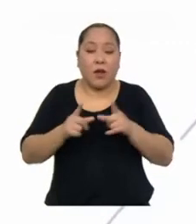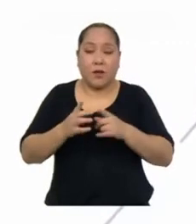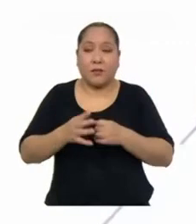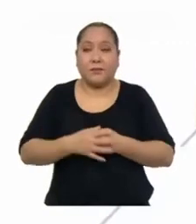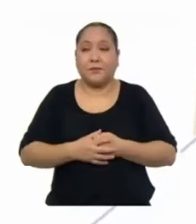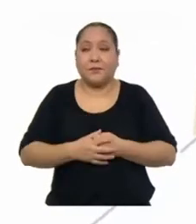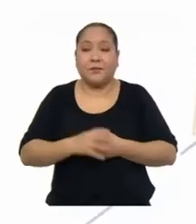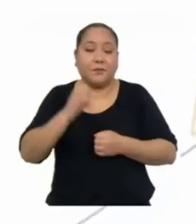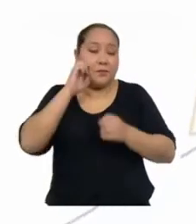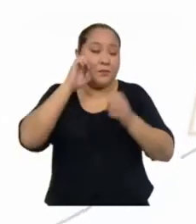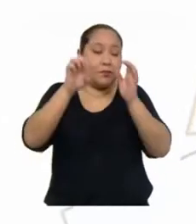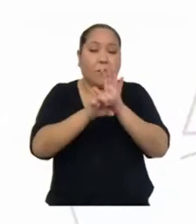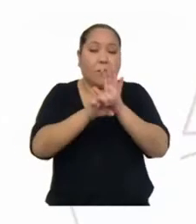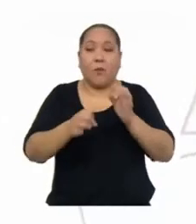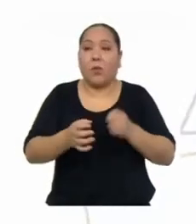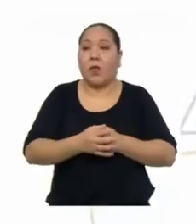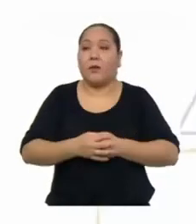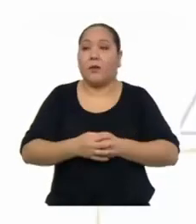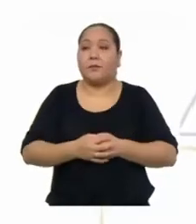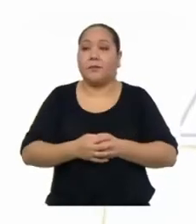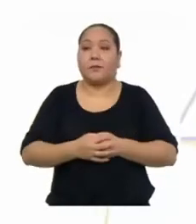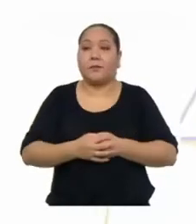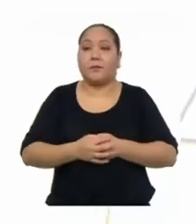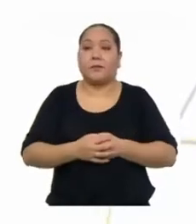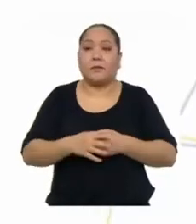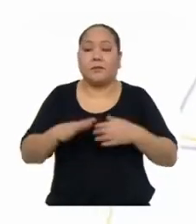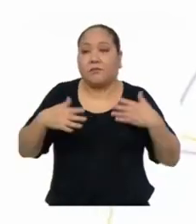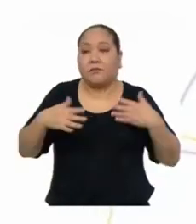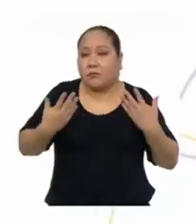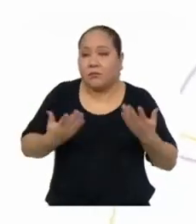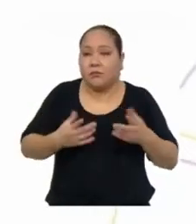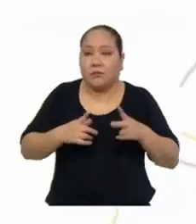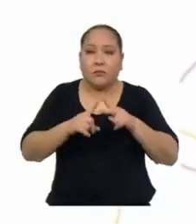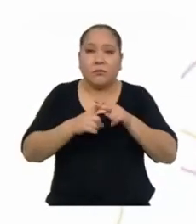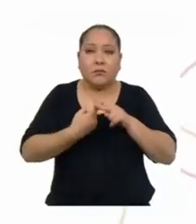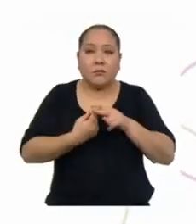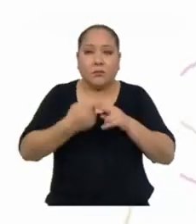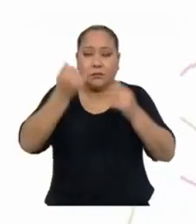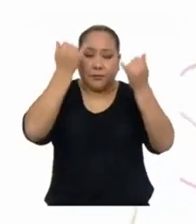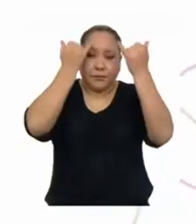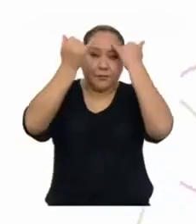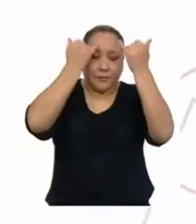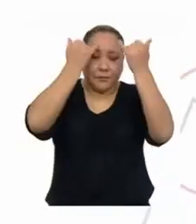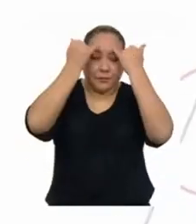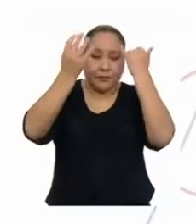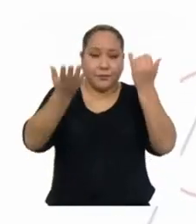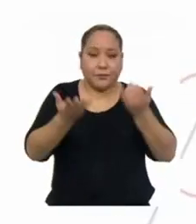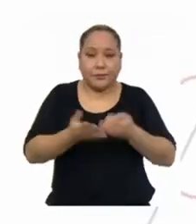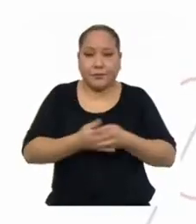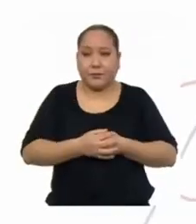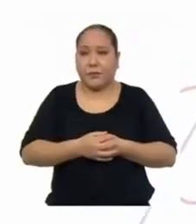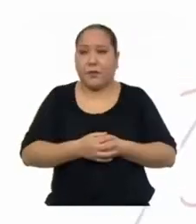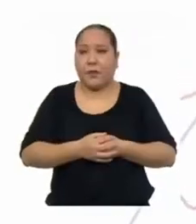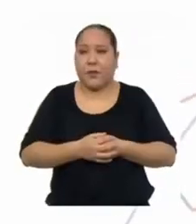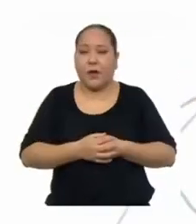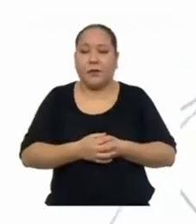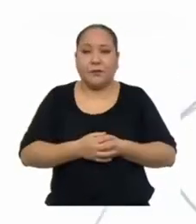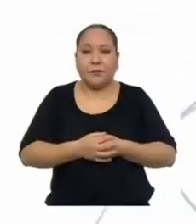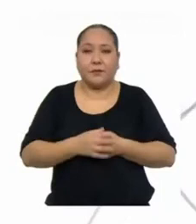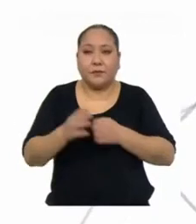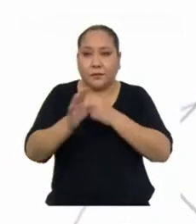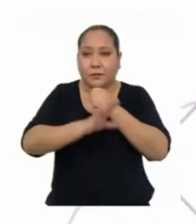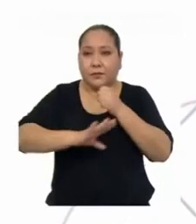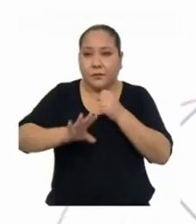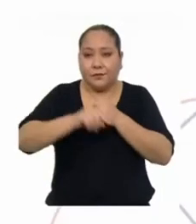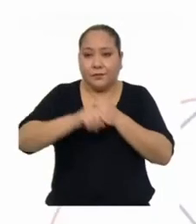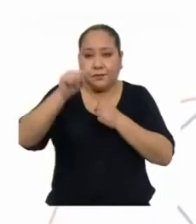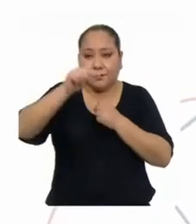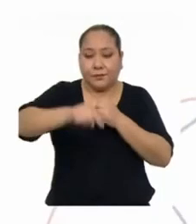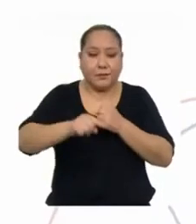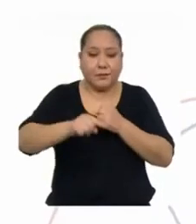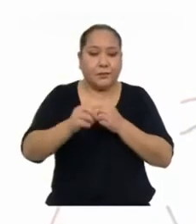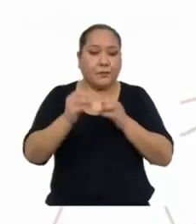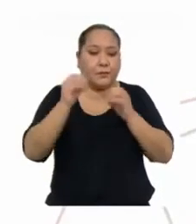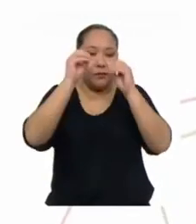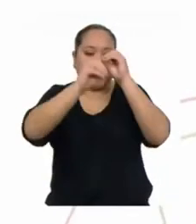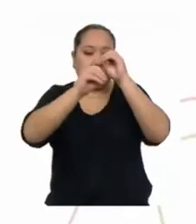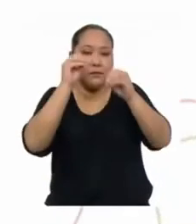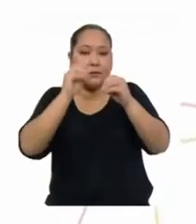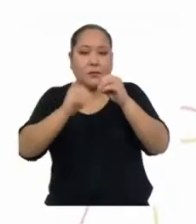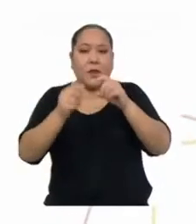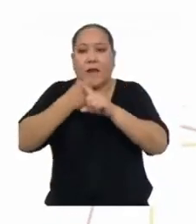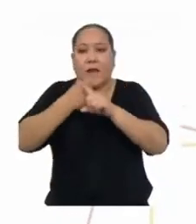Por ejemplo, podemos empezar con la idea nuclear. La expresión